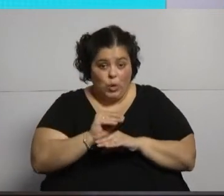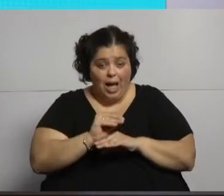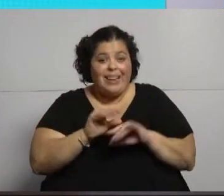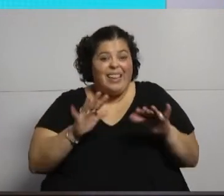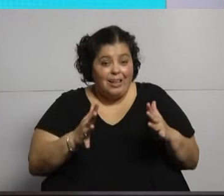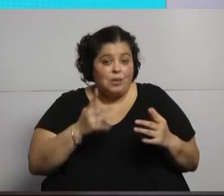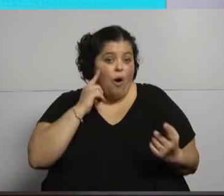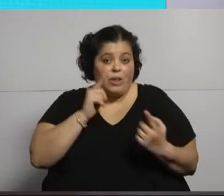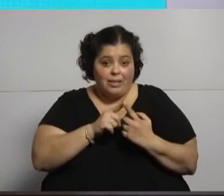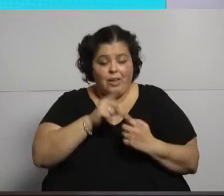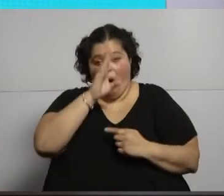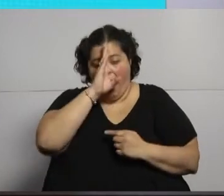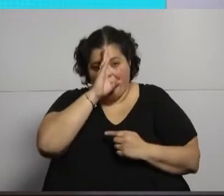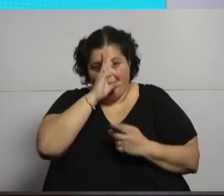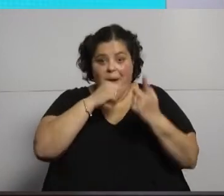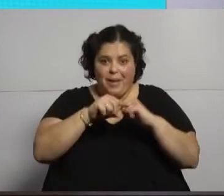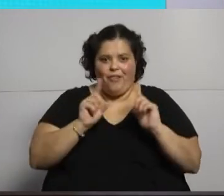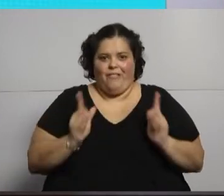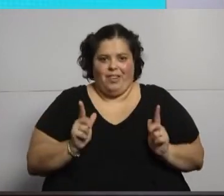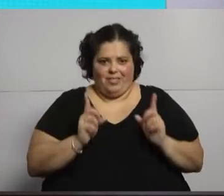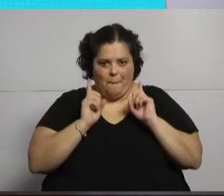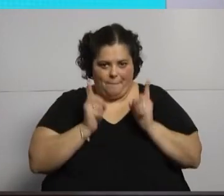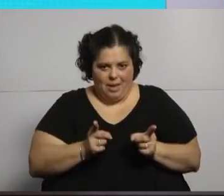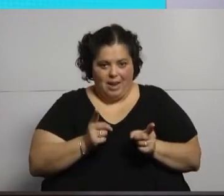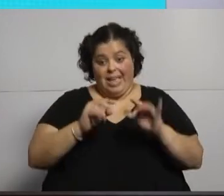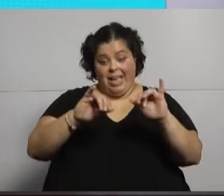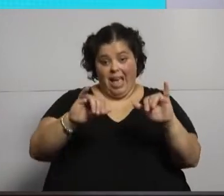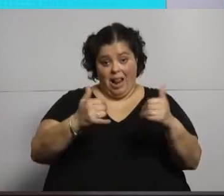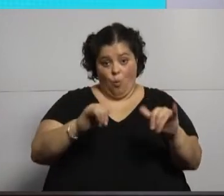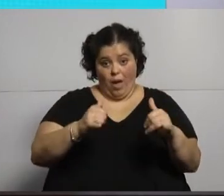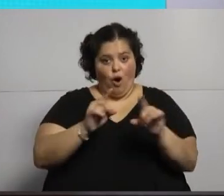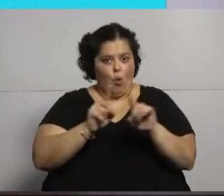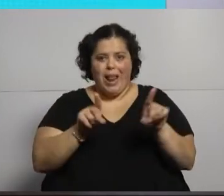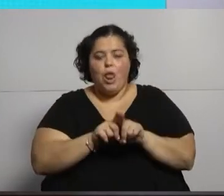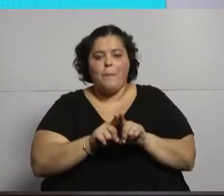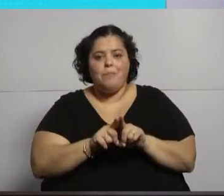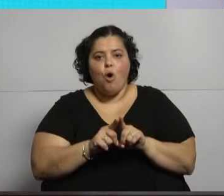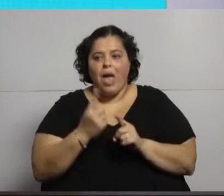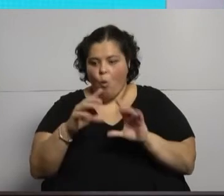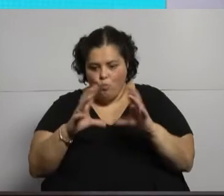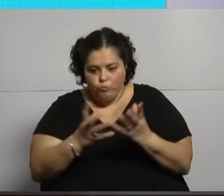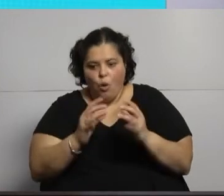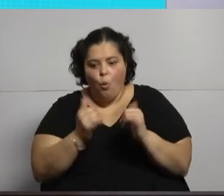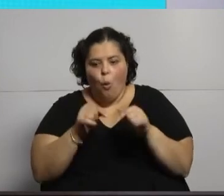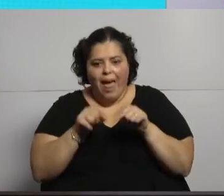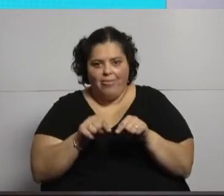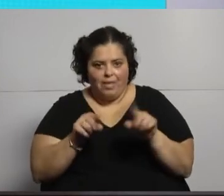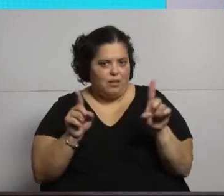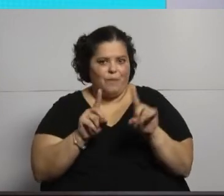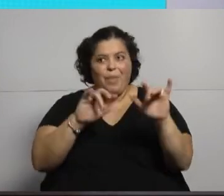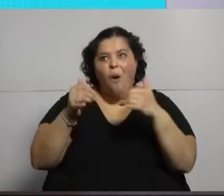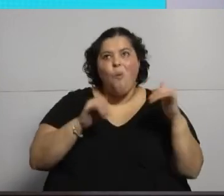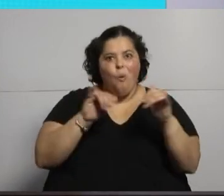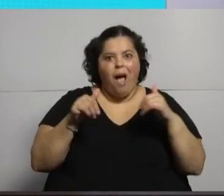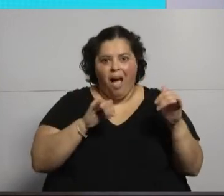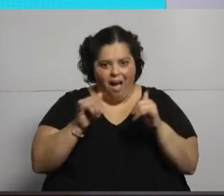disfrutando y que el juego no es lo mismo que el juguete. El juego que nosotros acercamos